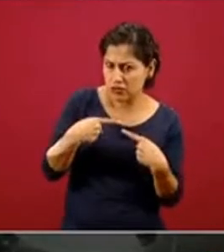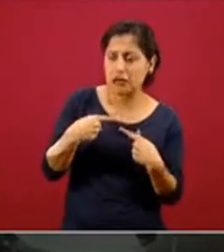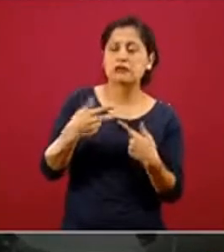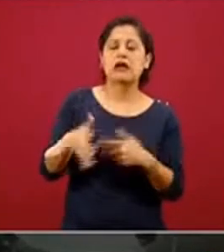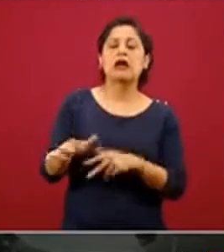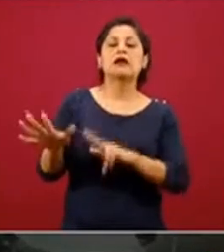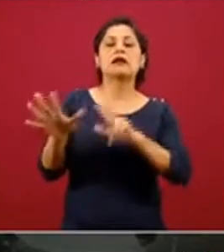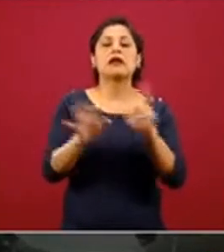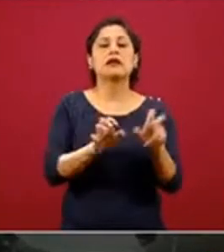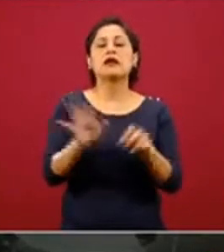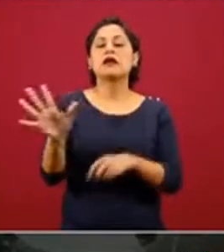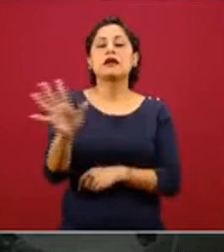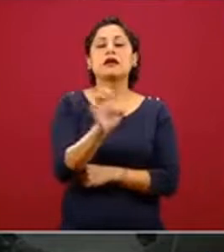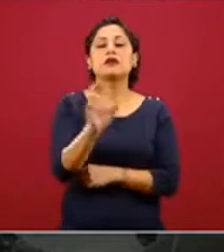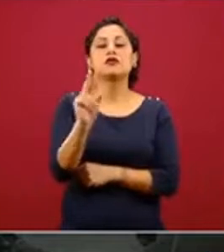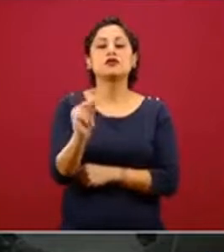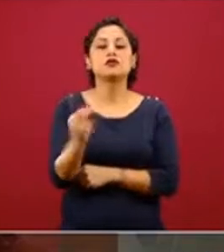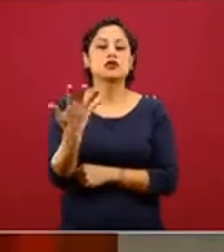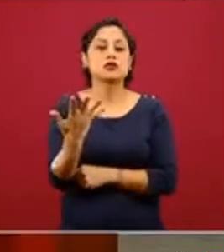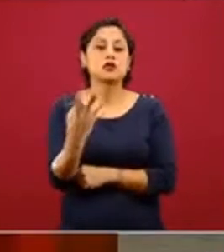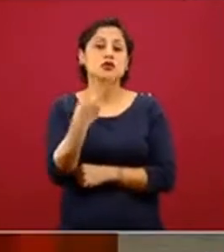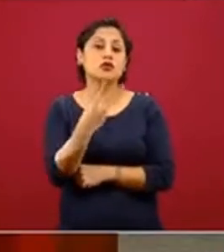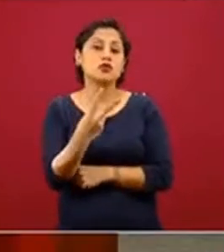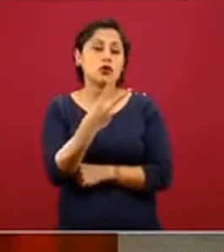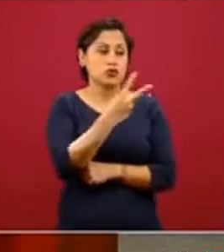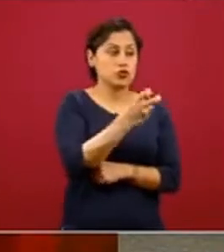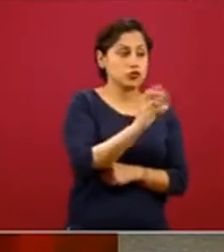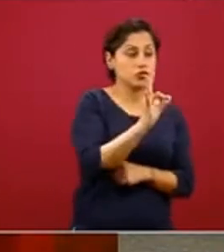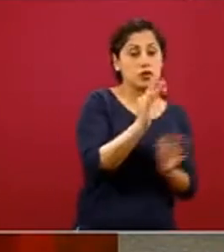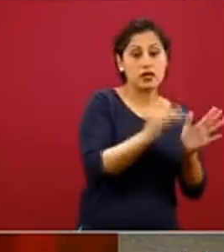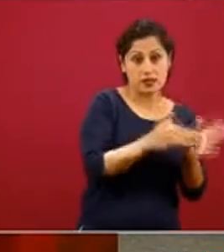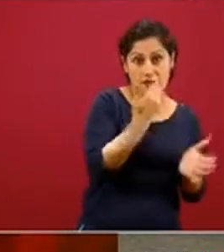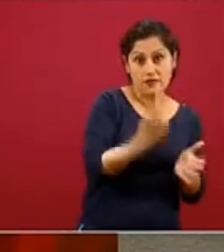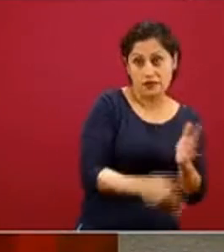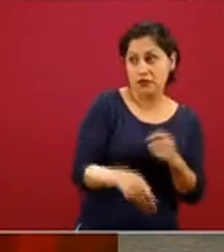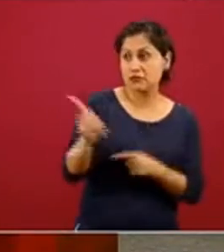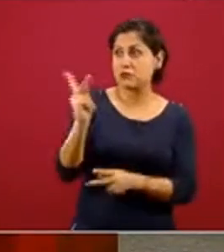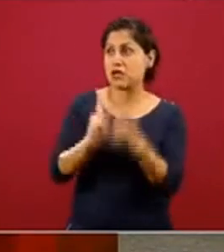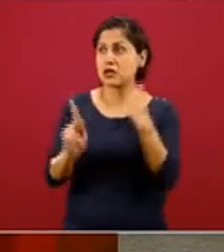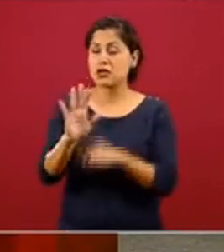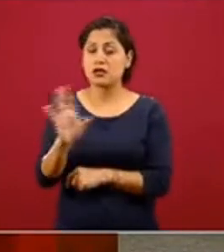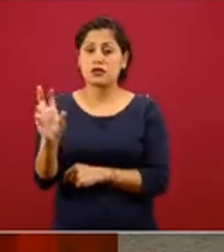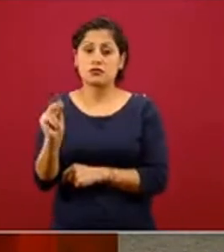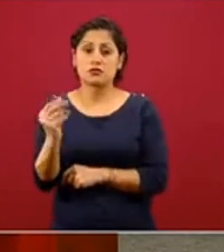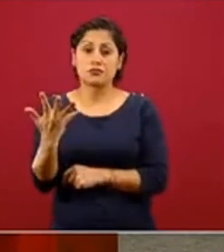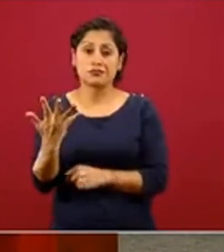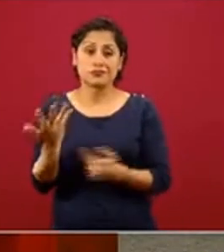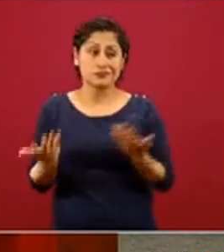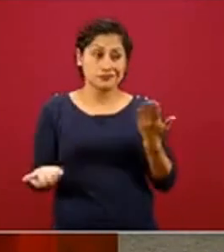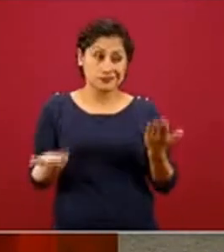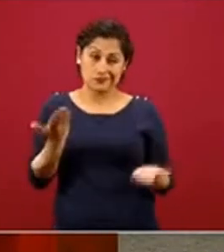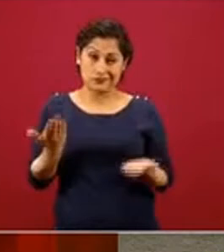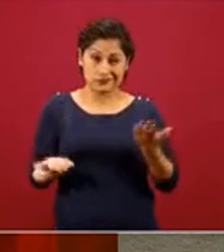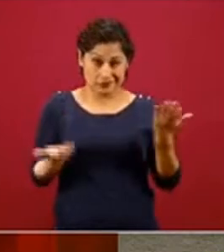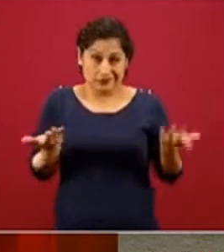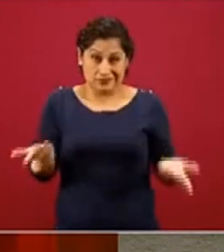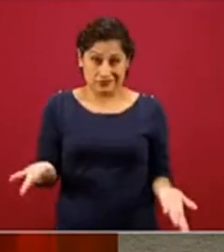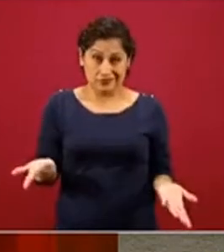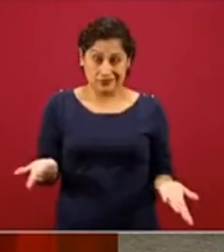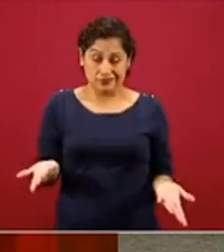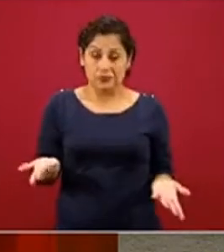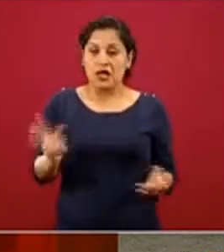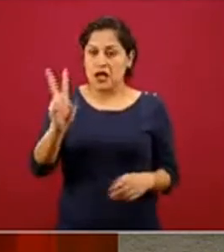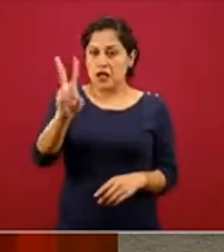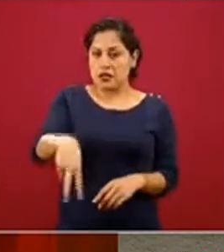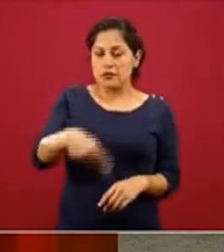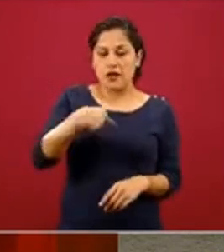585. 240,000. 585. Aprecio difícil, aún sin conocer los pormenores de